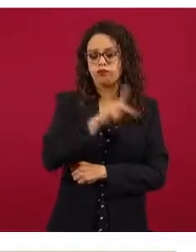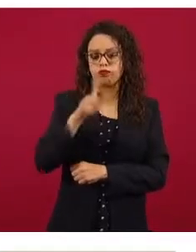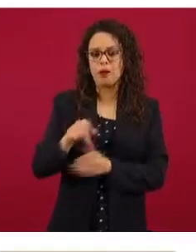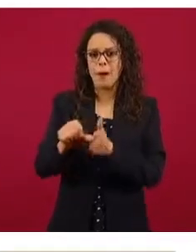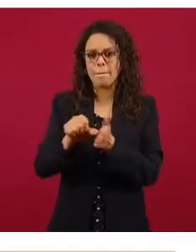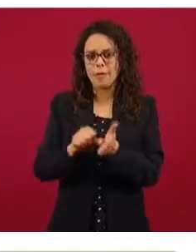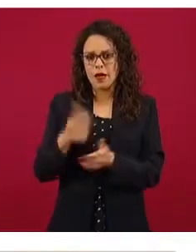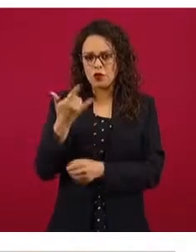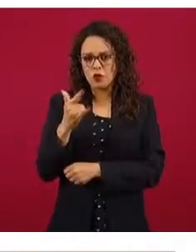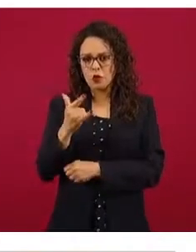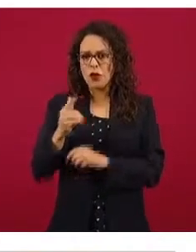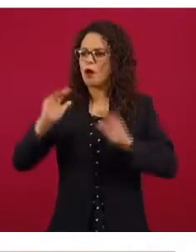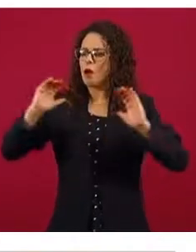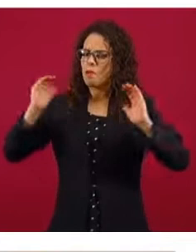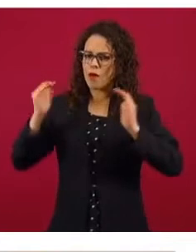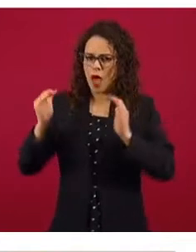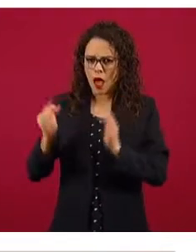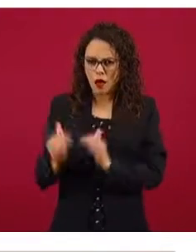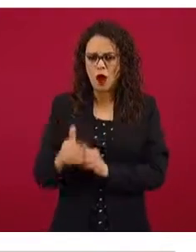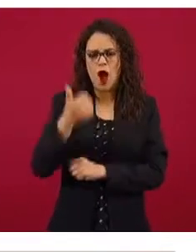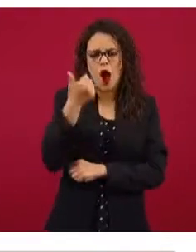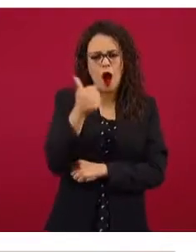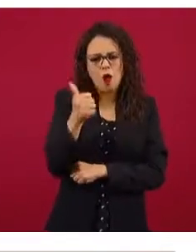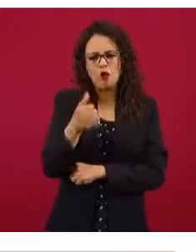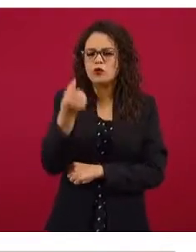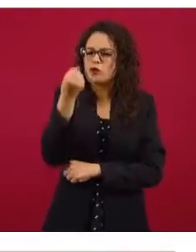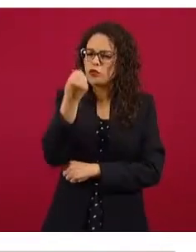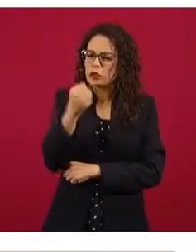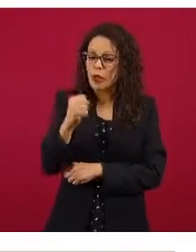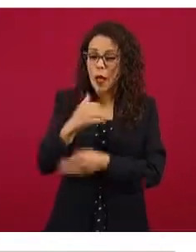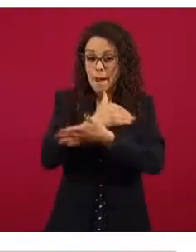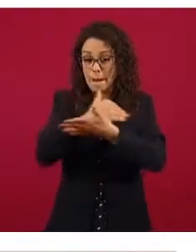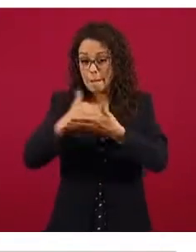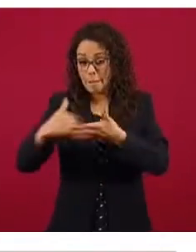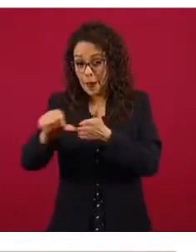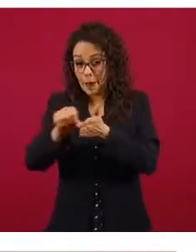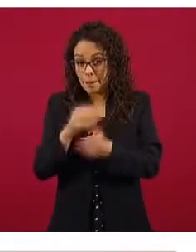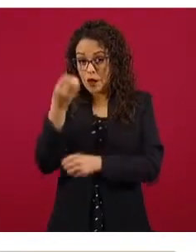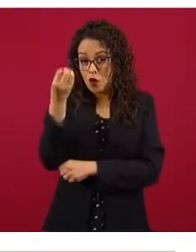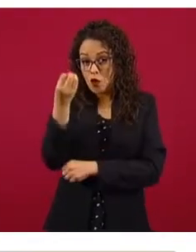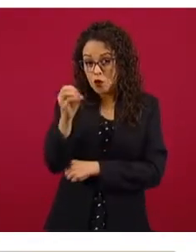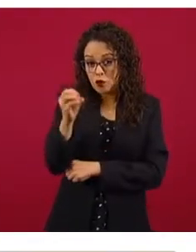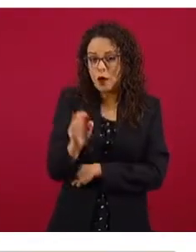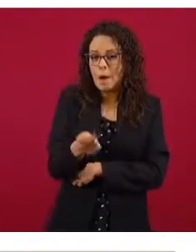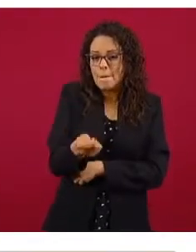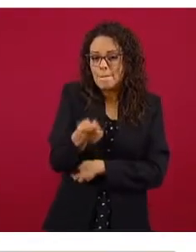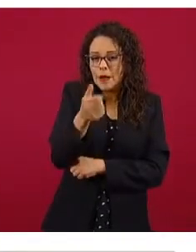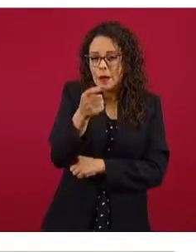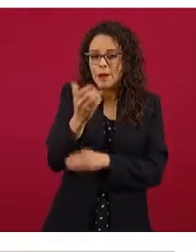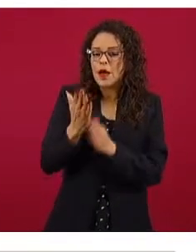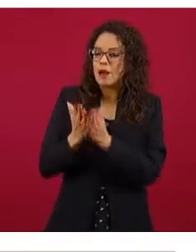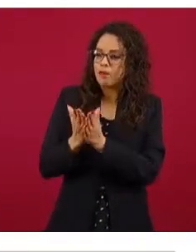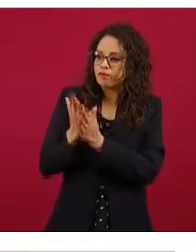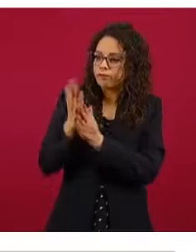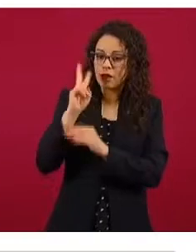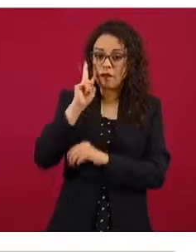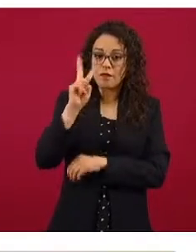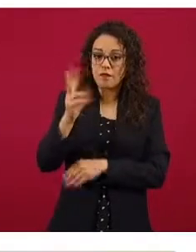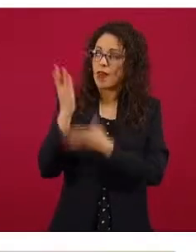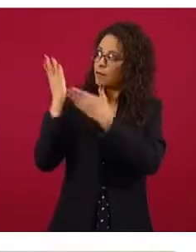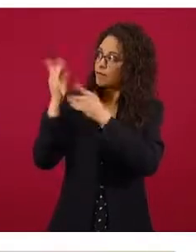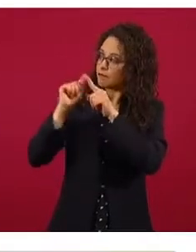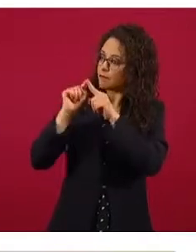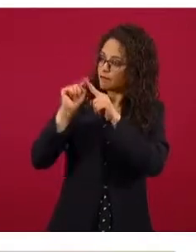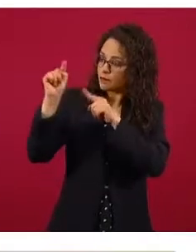julio, todo agosto, todo septiembre, y a mitad de octubre es que empezó a tener esta tendencia de incremento. Afortunadamente, en la última